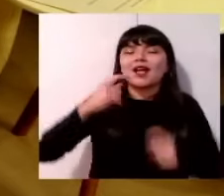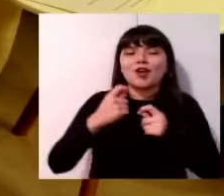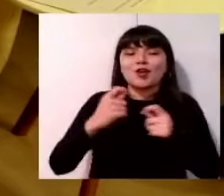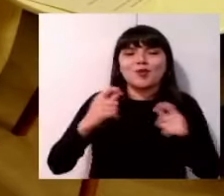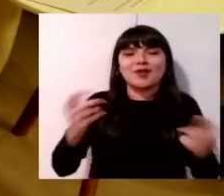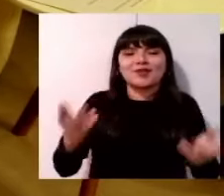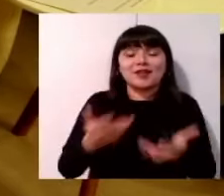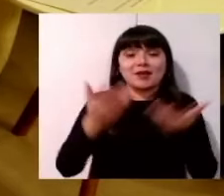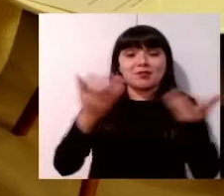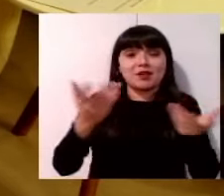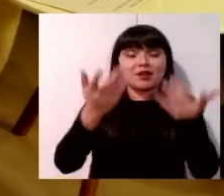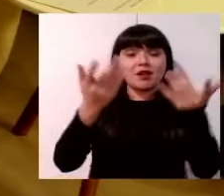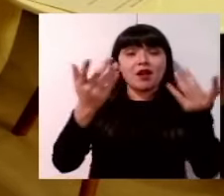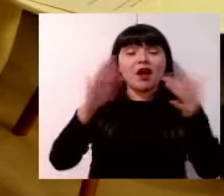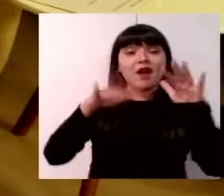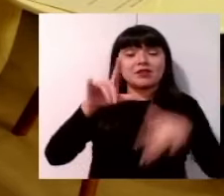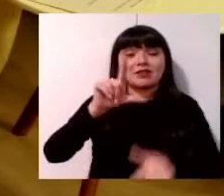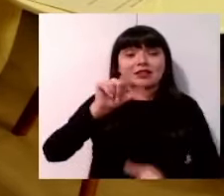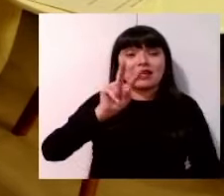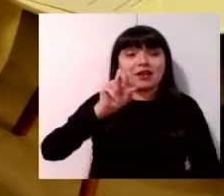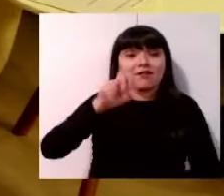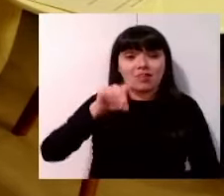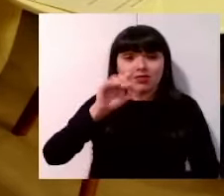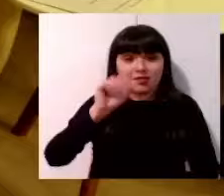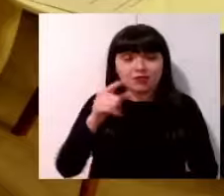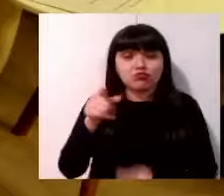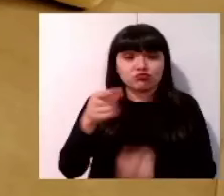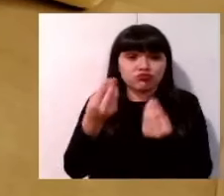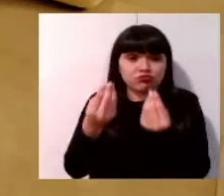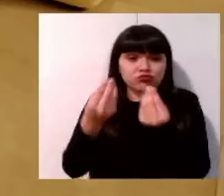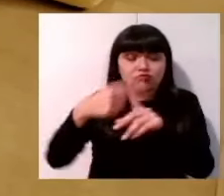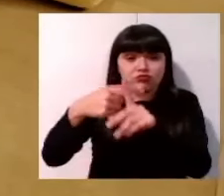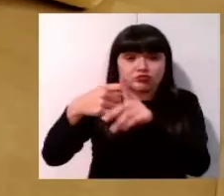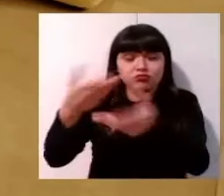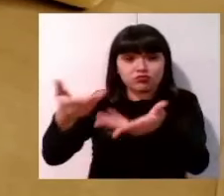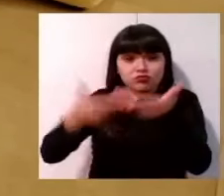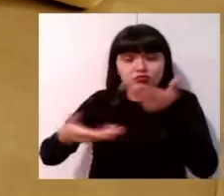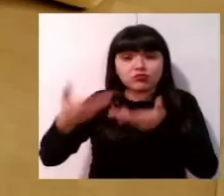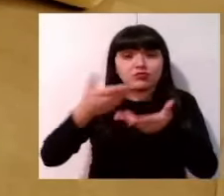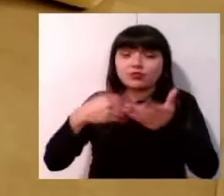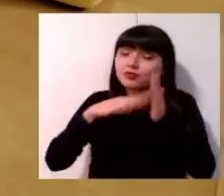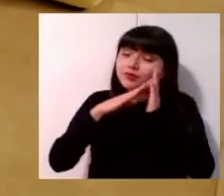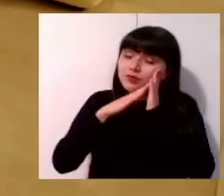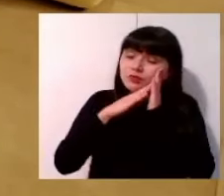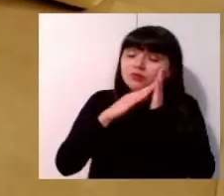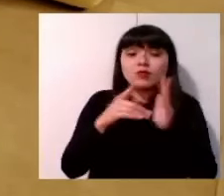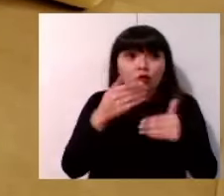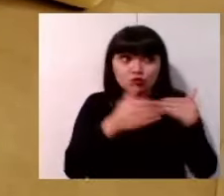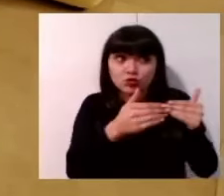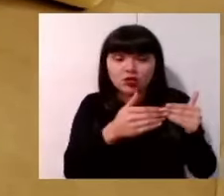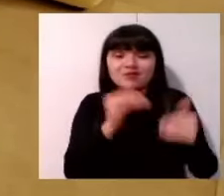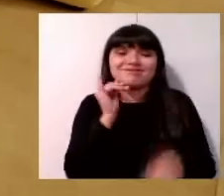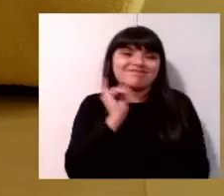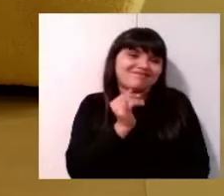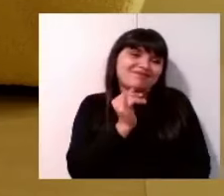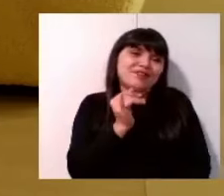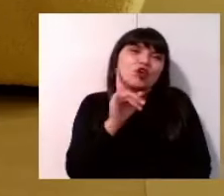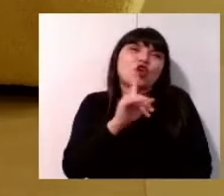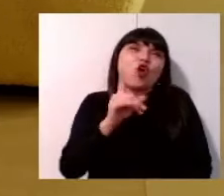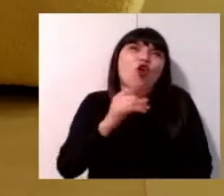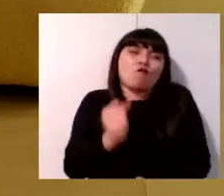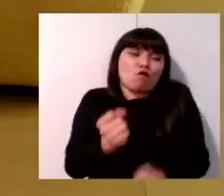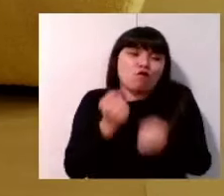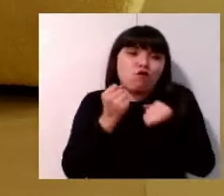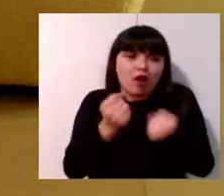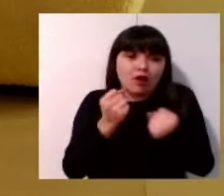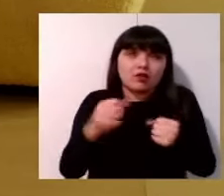dicen que la lavanda es buena para quedarse dormida. ¿Funciona eso? Sí, obviamente no tiene un efecto tan potente como los inductores del sueño, como